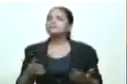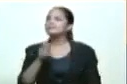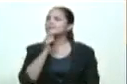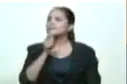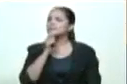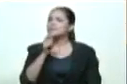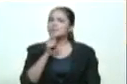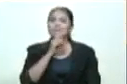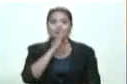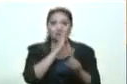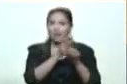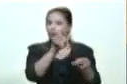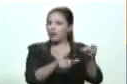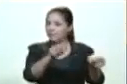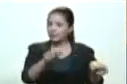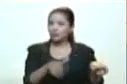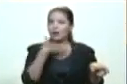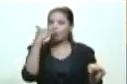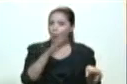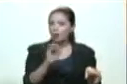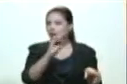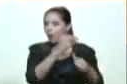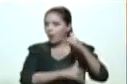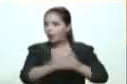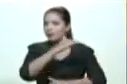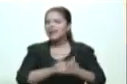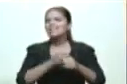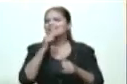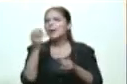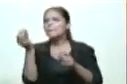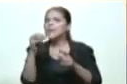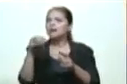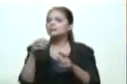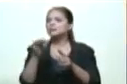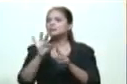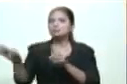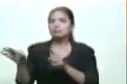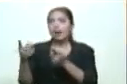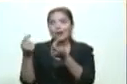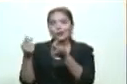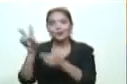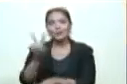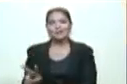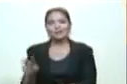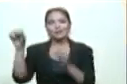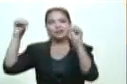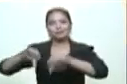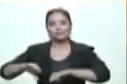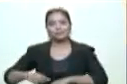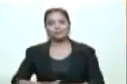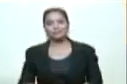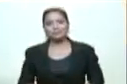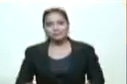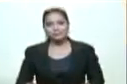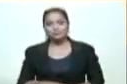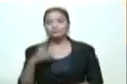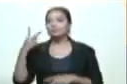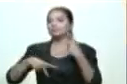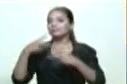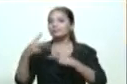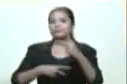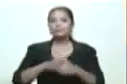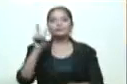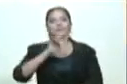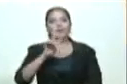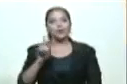además, directamente de las víctimas, perjudicó esa violencia? A la economía venezolana, a la producción en